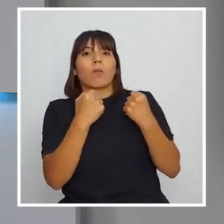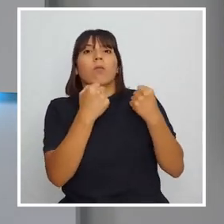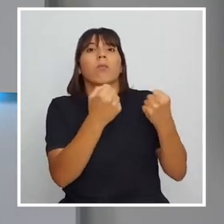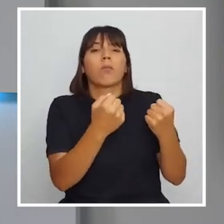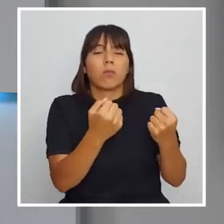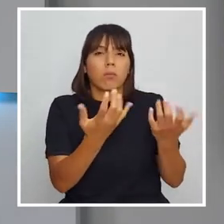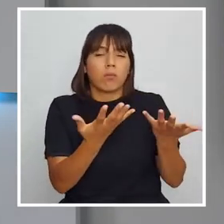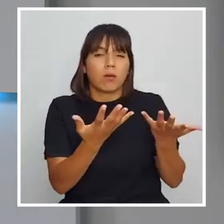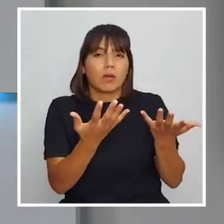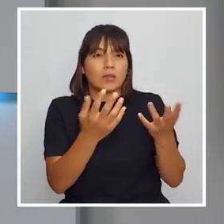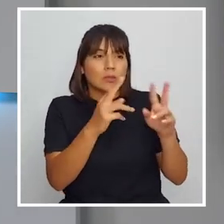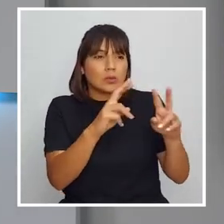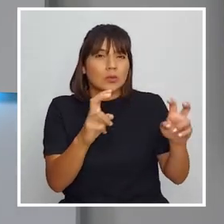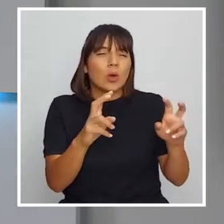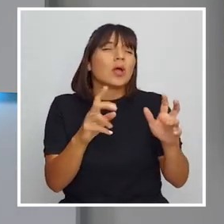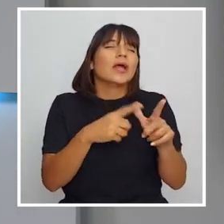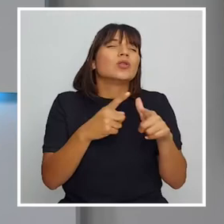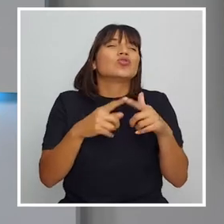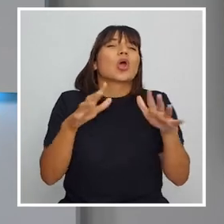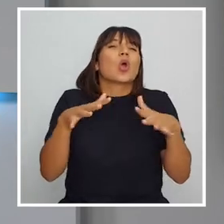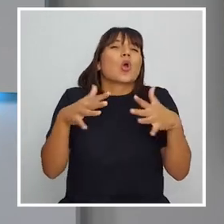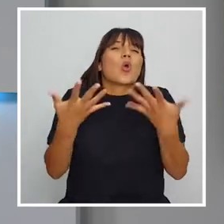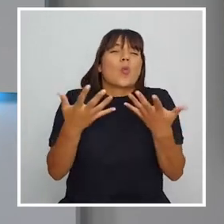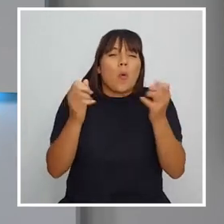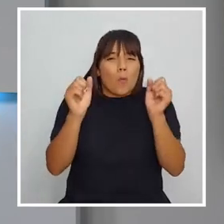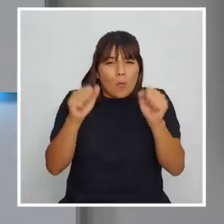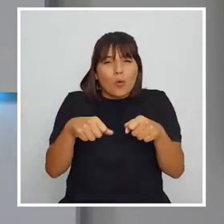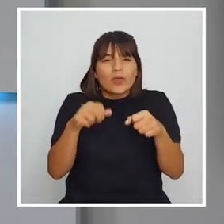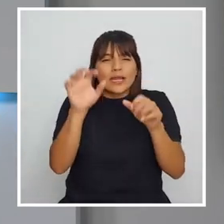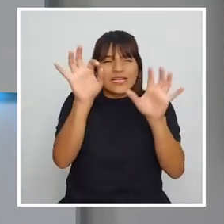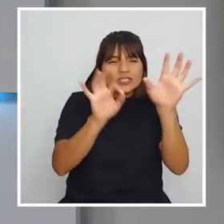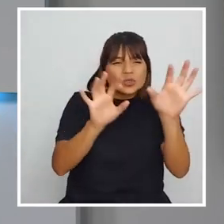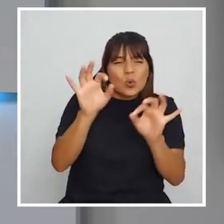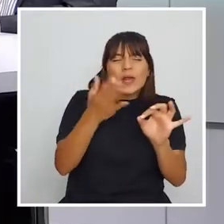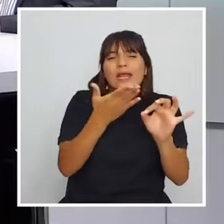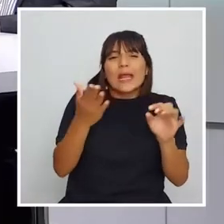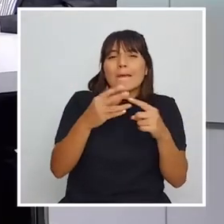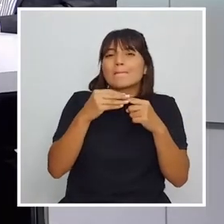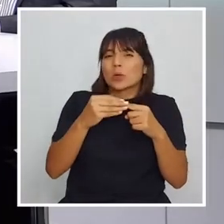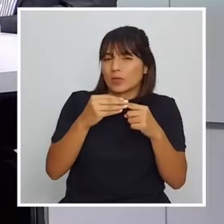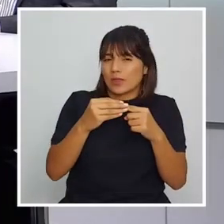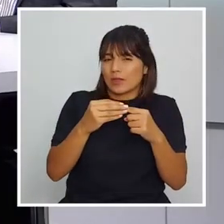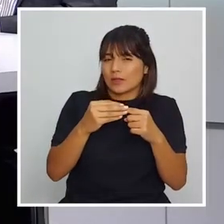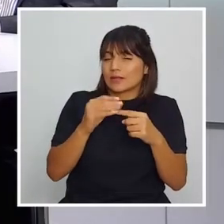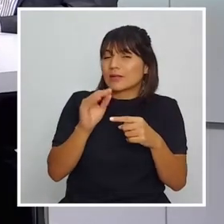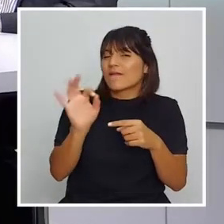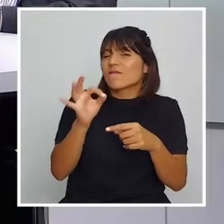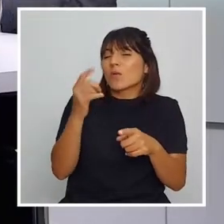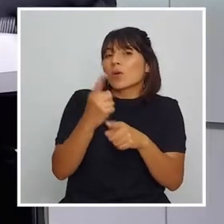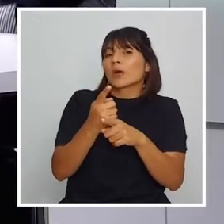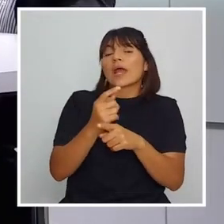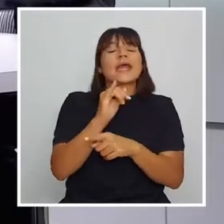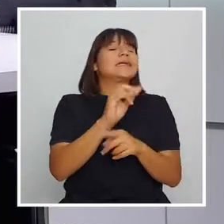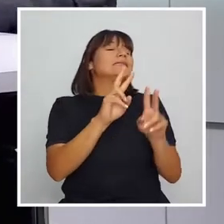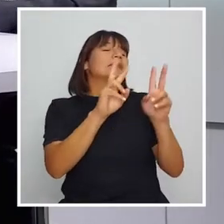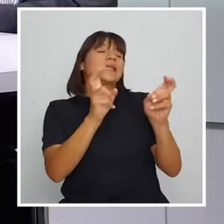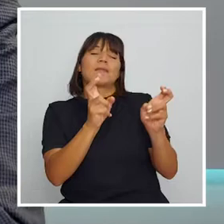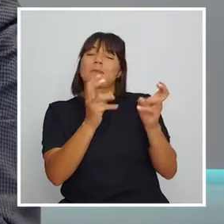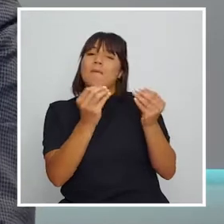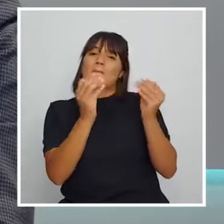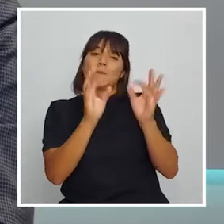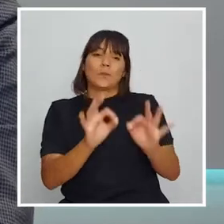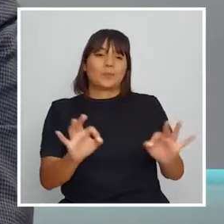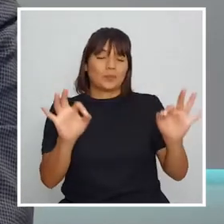vean, ¿verdad? ¿Cómo hacer esa discriminación adecuadamente? Ese es un tema esencial, Andrés, es un tema